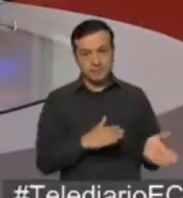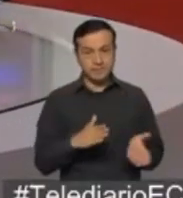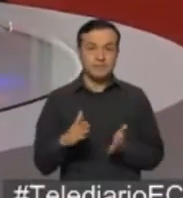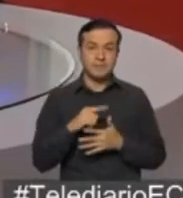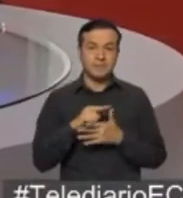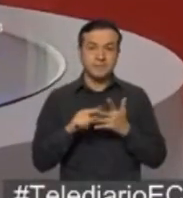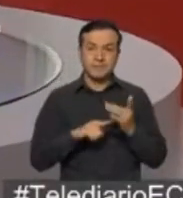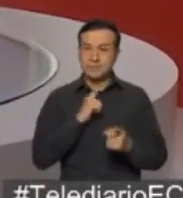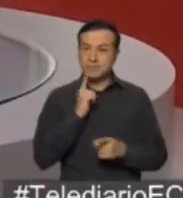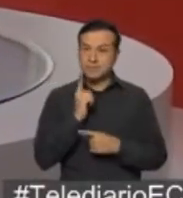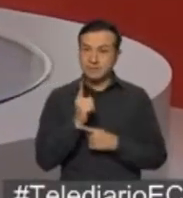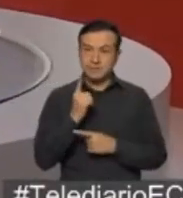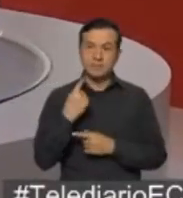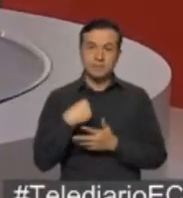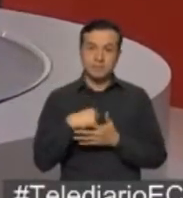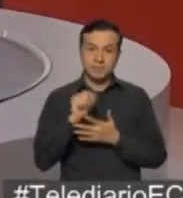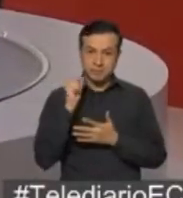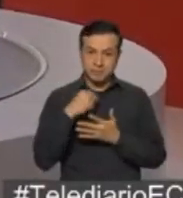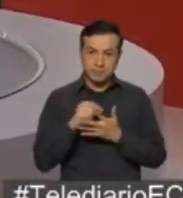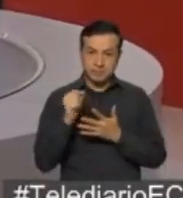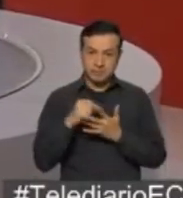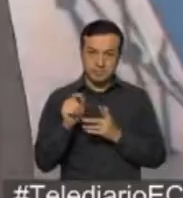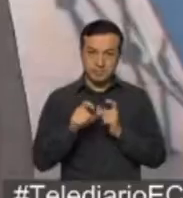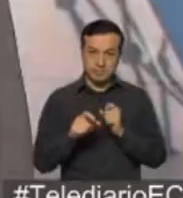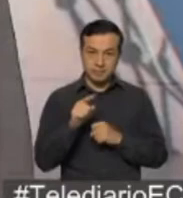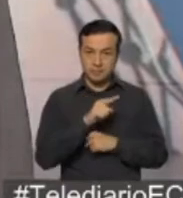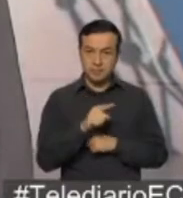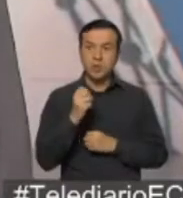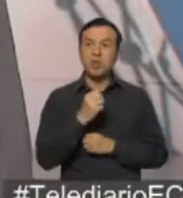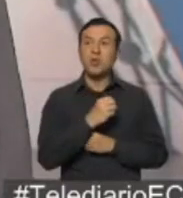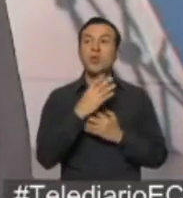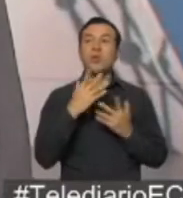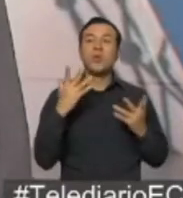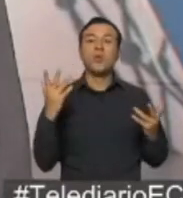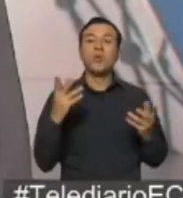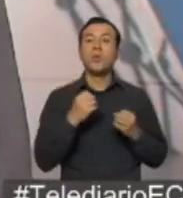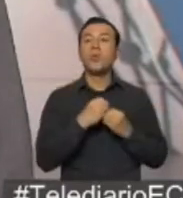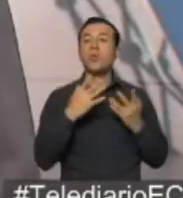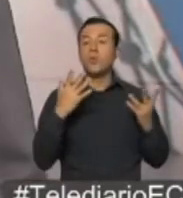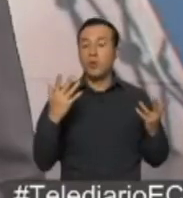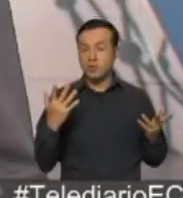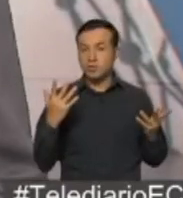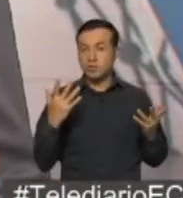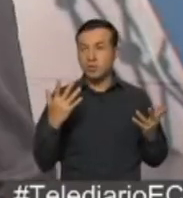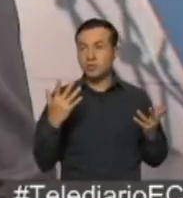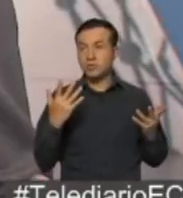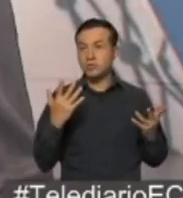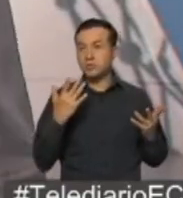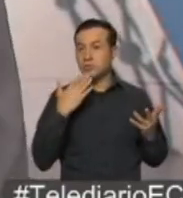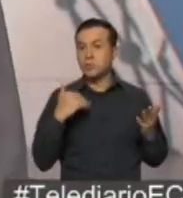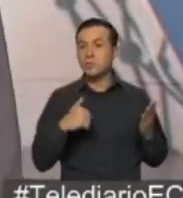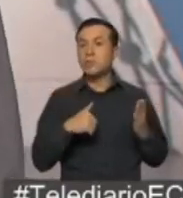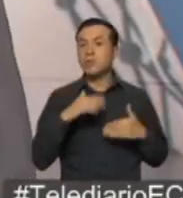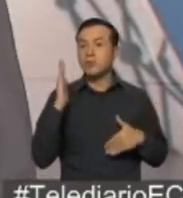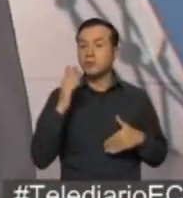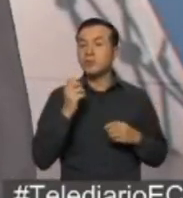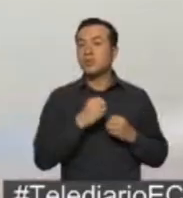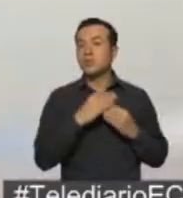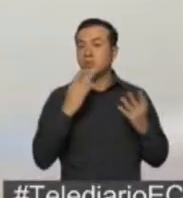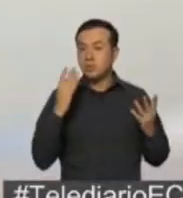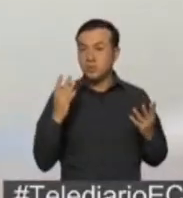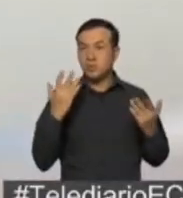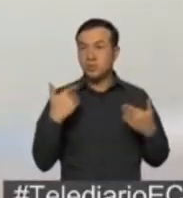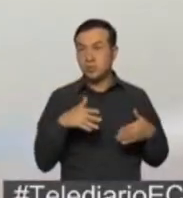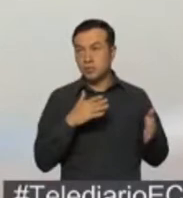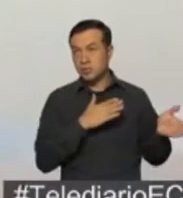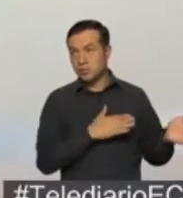frecuencias para poder cumplir con la demanda de ciudadanos. ¿Y han cuantificado también cuántas frecuencias se aumentan para este feriado? Bueno,